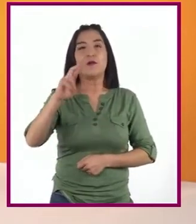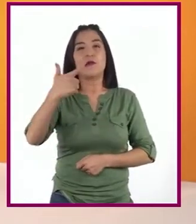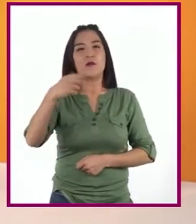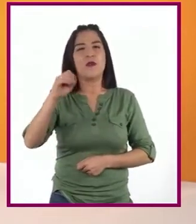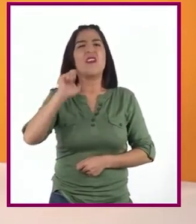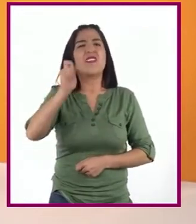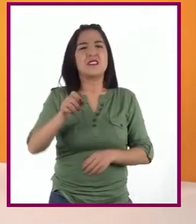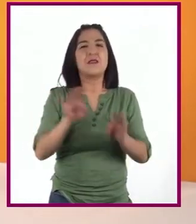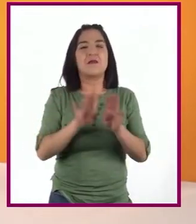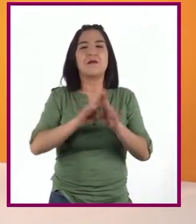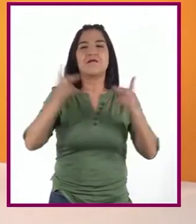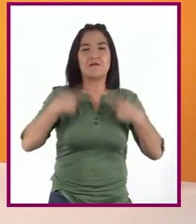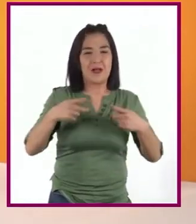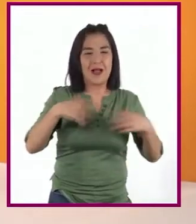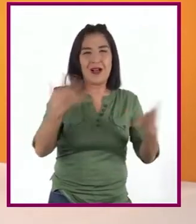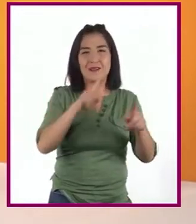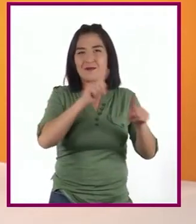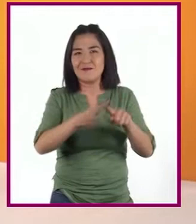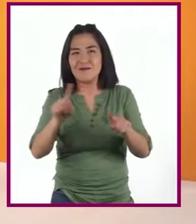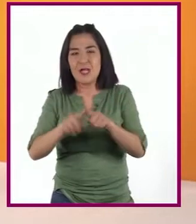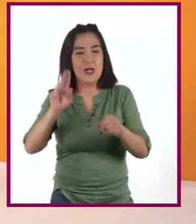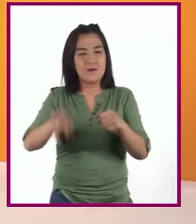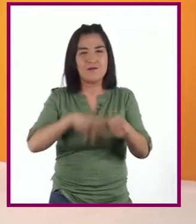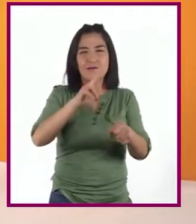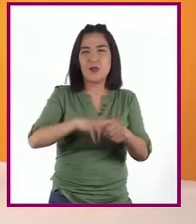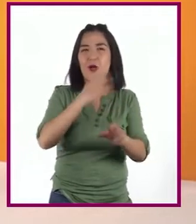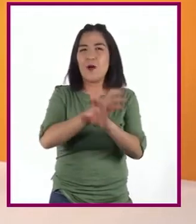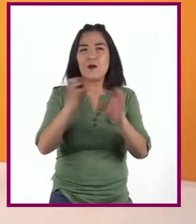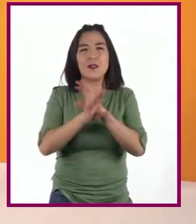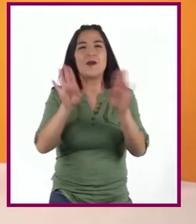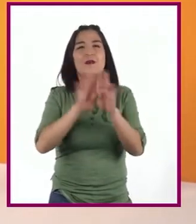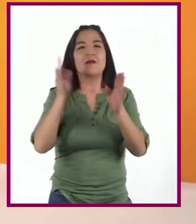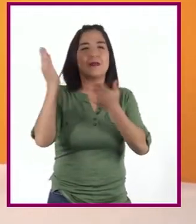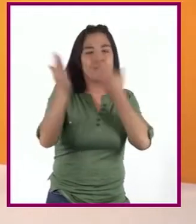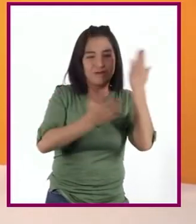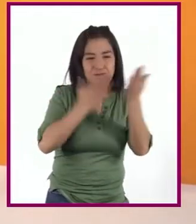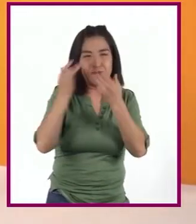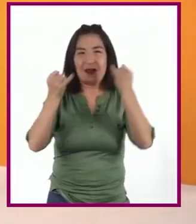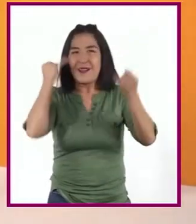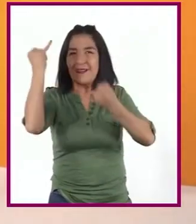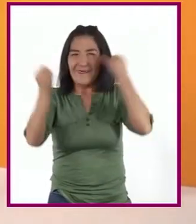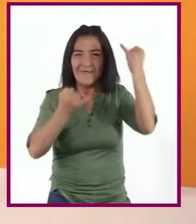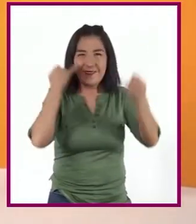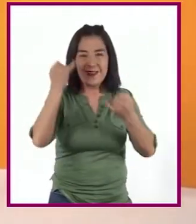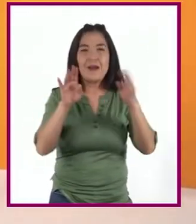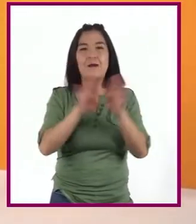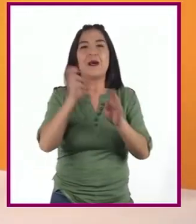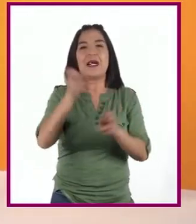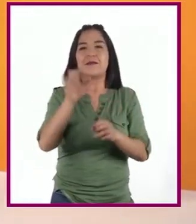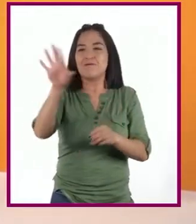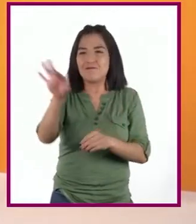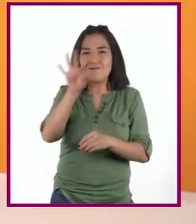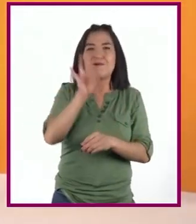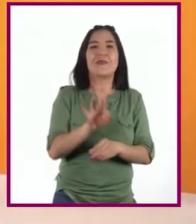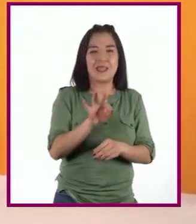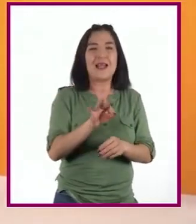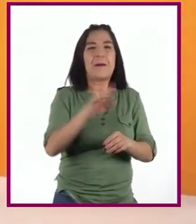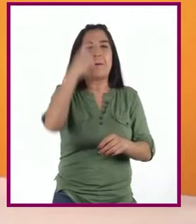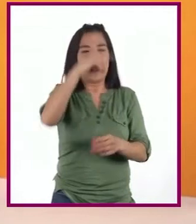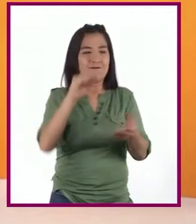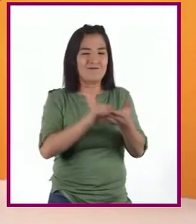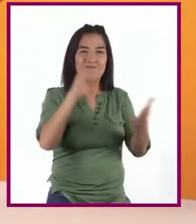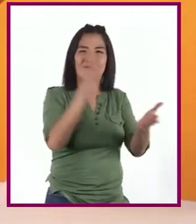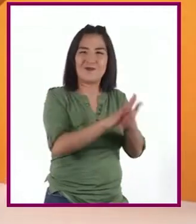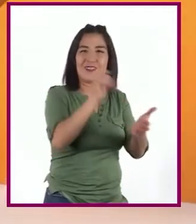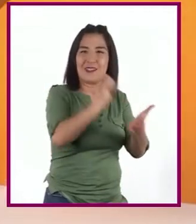ser divino que produce las cosas naturales, examinando las ideas y utilizándolas como modelo, intenta